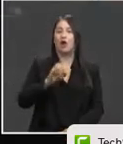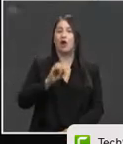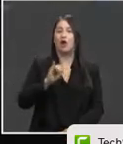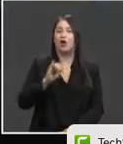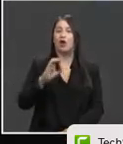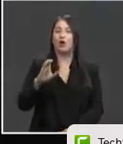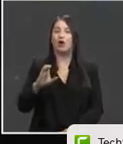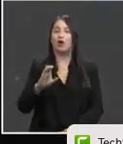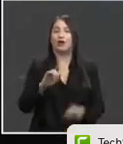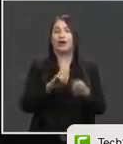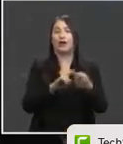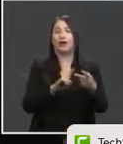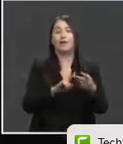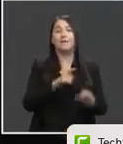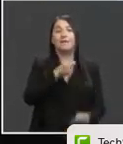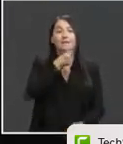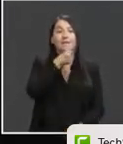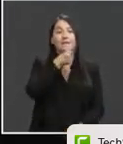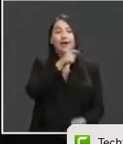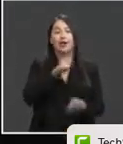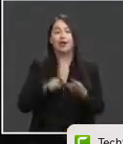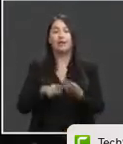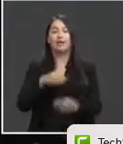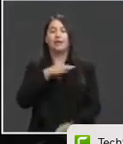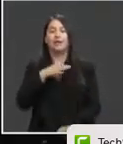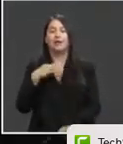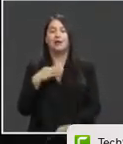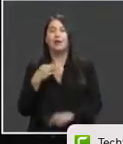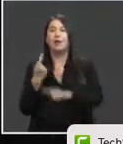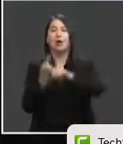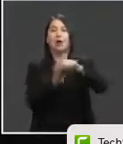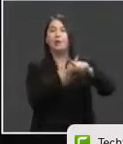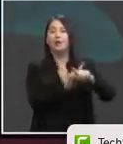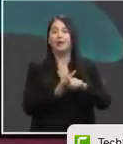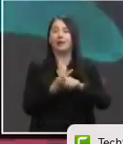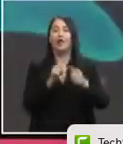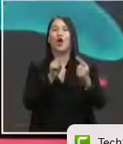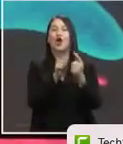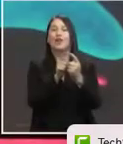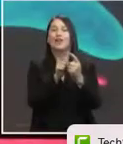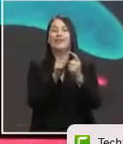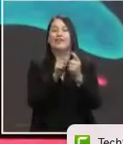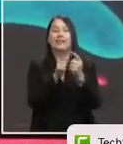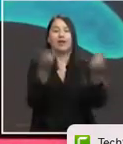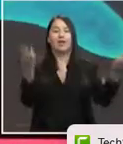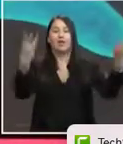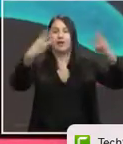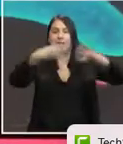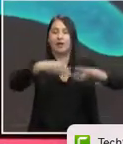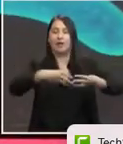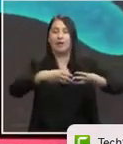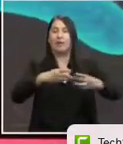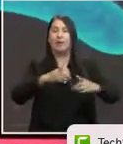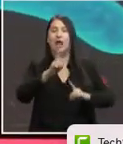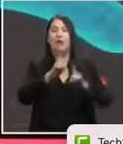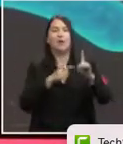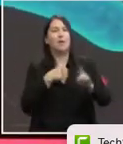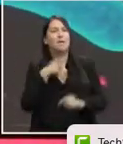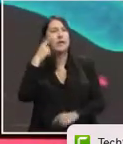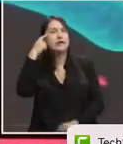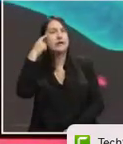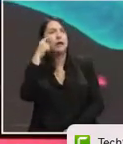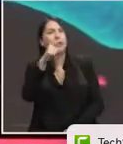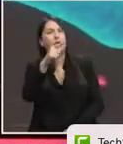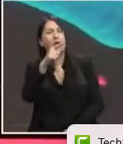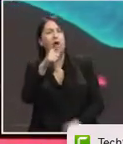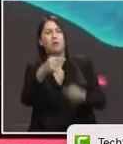de Ciencia y Tecnología hablando en una conectividad desde Magallanes. Y al principio pensábamos que no le llegaba la señal,